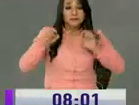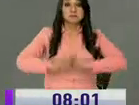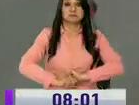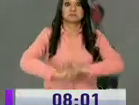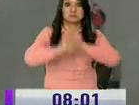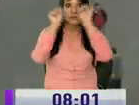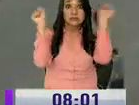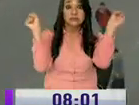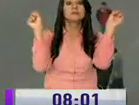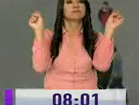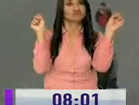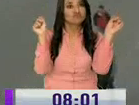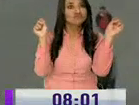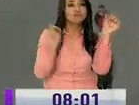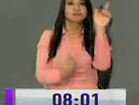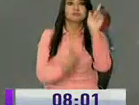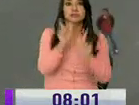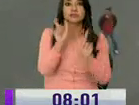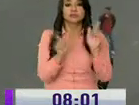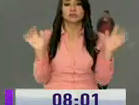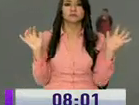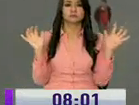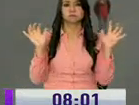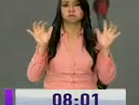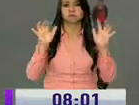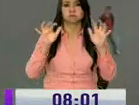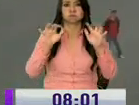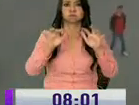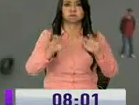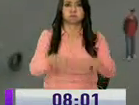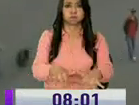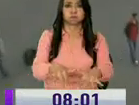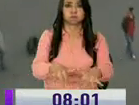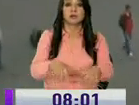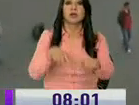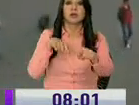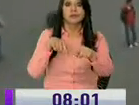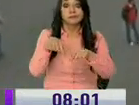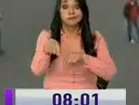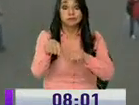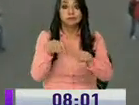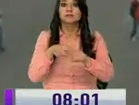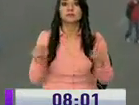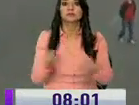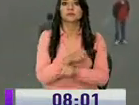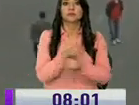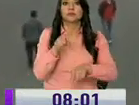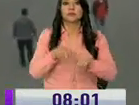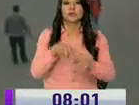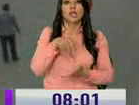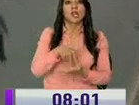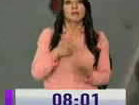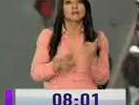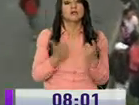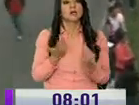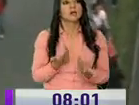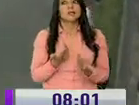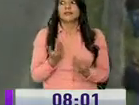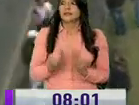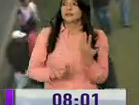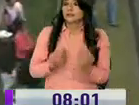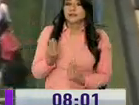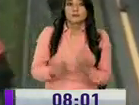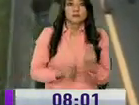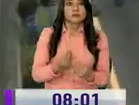de la madrugada varias personas vinieron hasta este punto para poder movilizarse, pero ahora no lo pueden hacer. Ustedes pueden ver en imágenes cómo